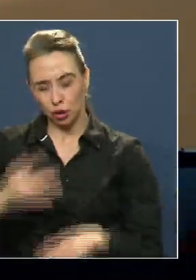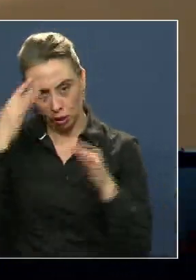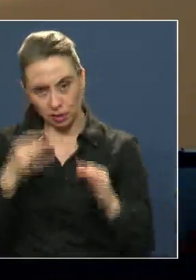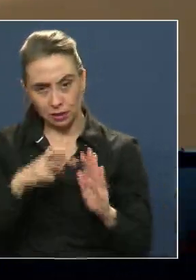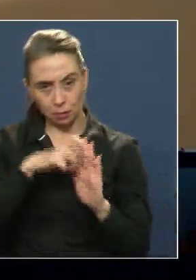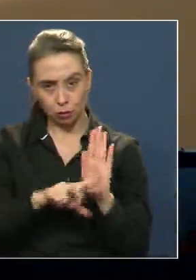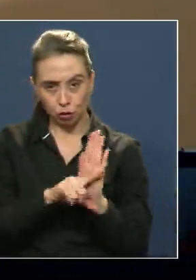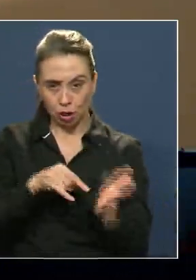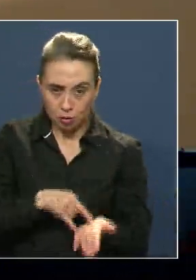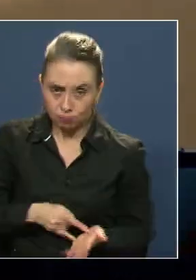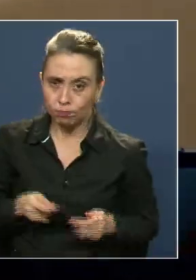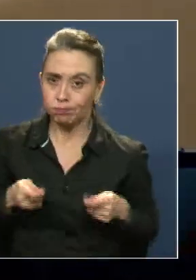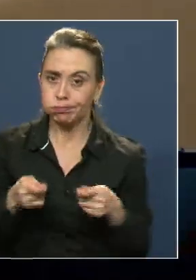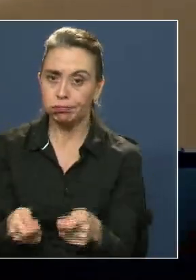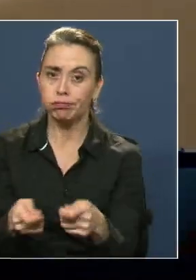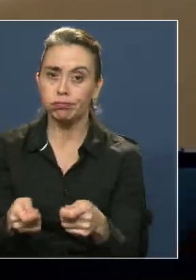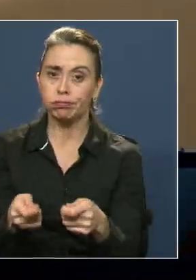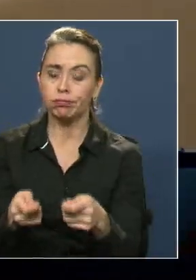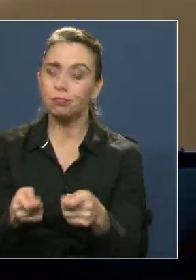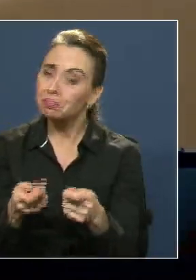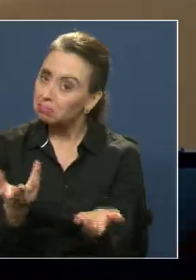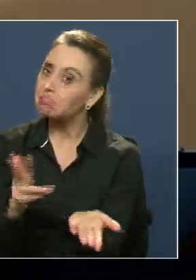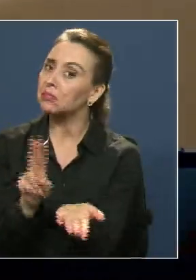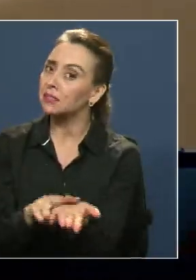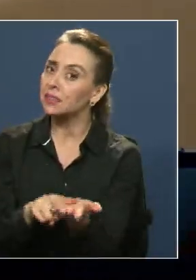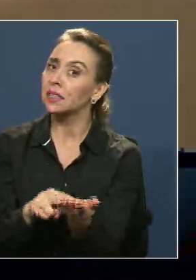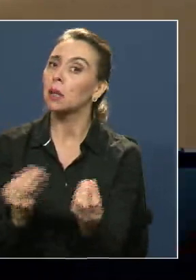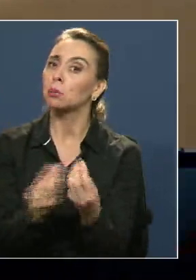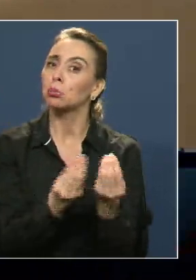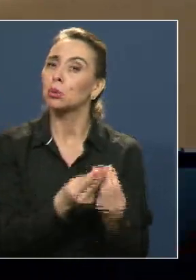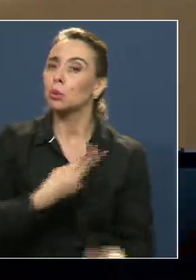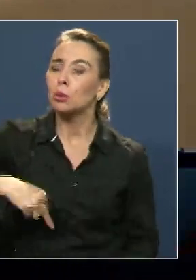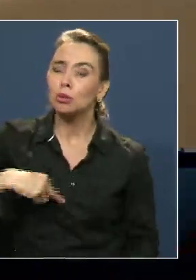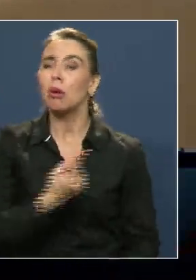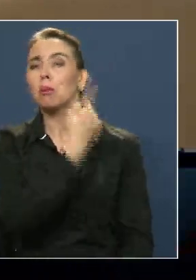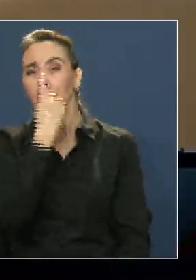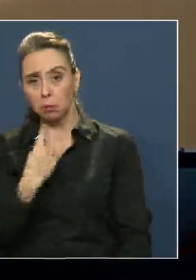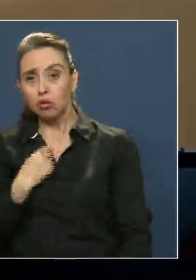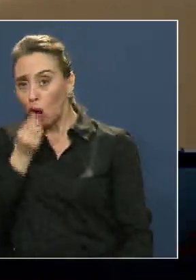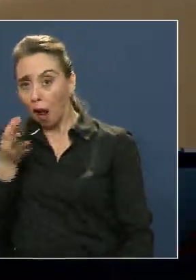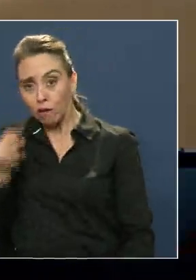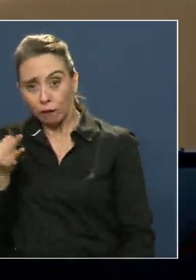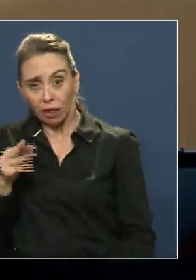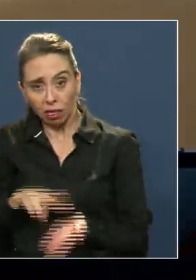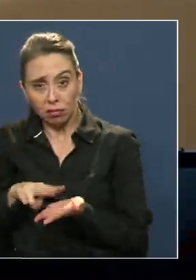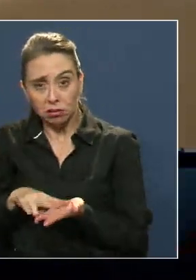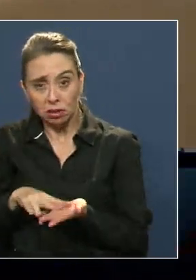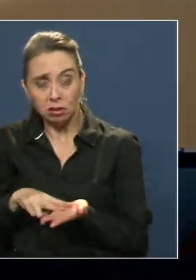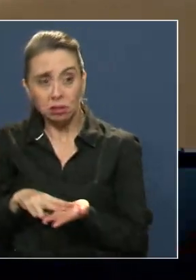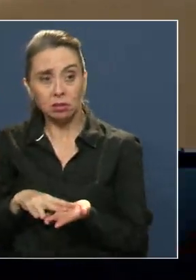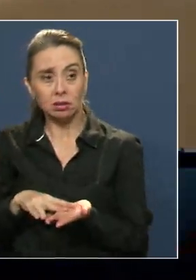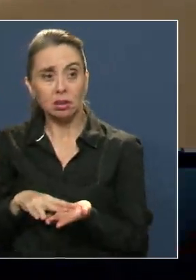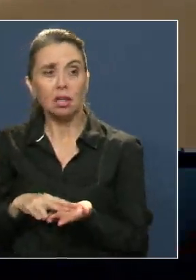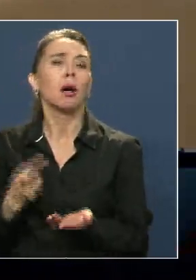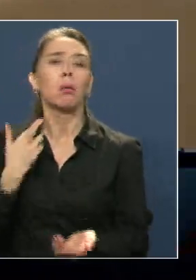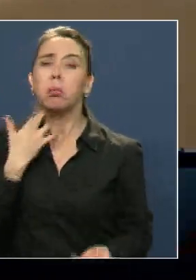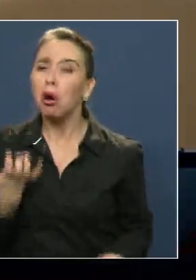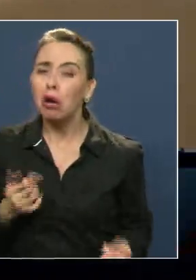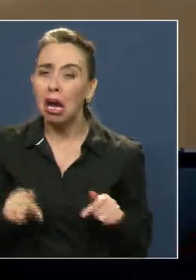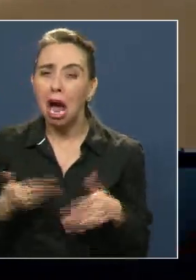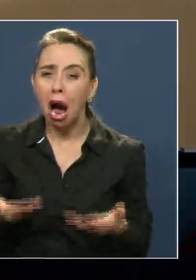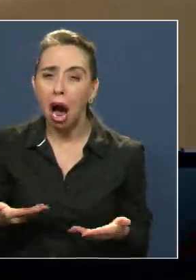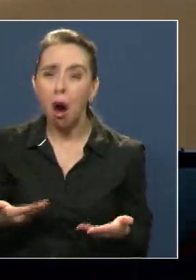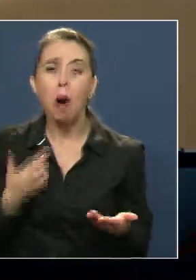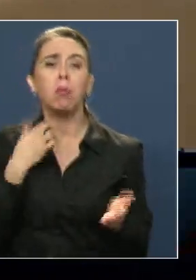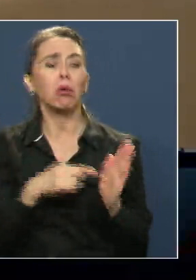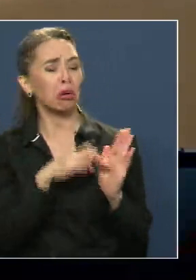este proyecto de ley, la verdad es que muchos nos preguntamos, lo digo honestamente, hacia por qué ahora, por qué